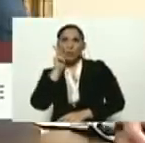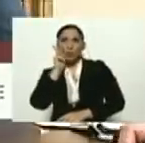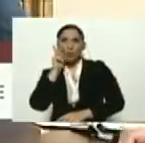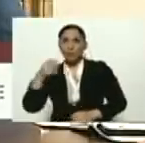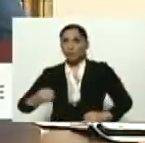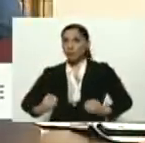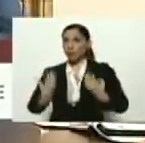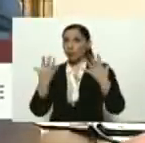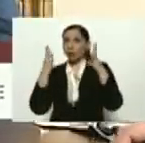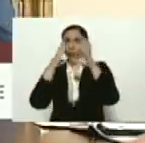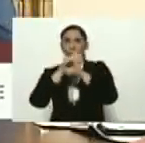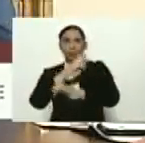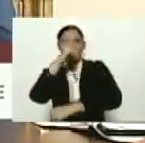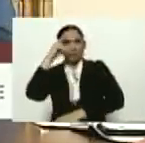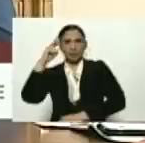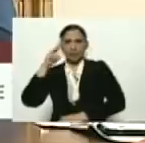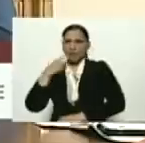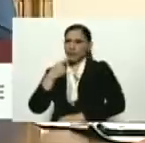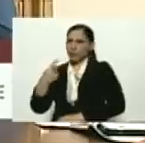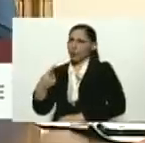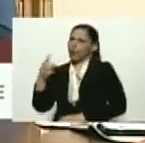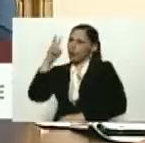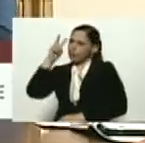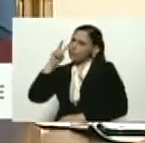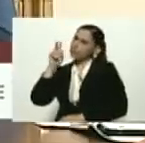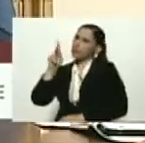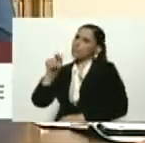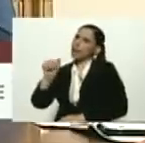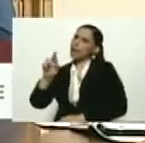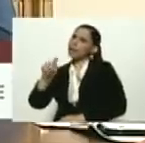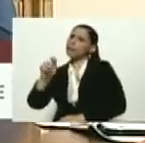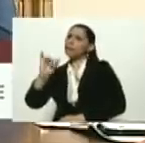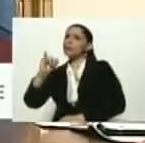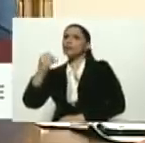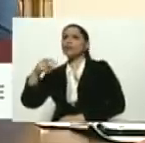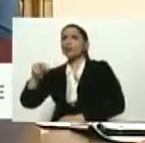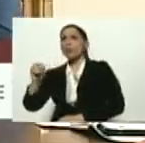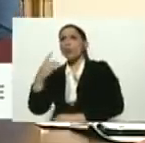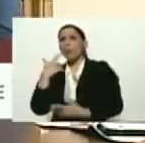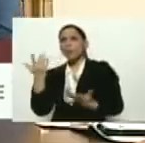emoción de la noche el canciller le dijo: canciller Patiño,